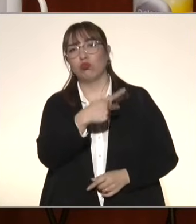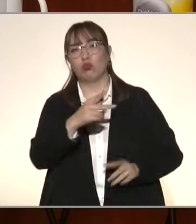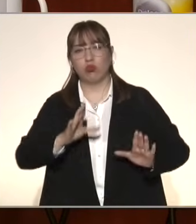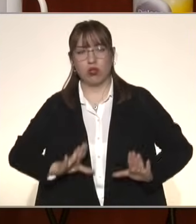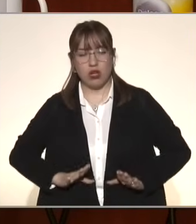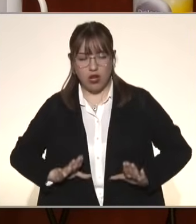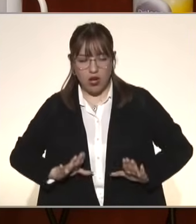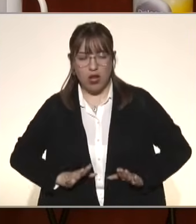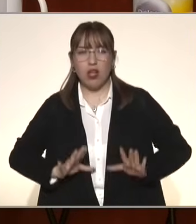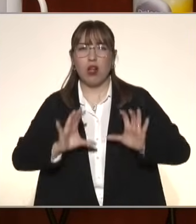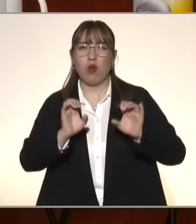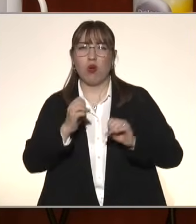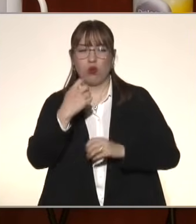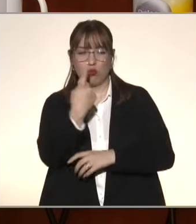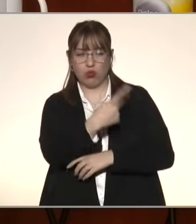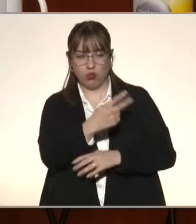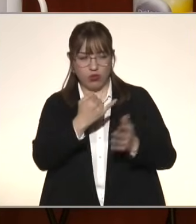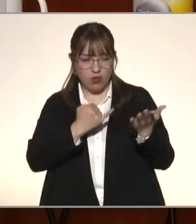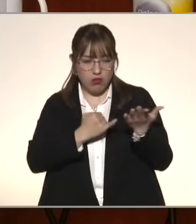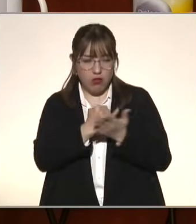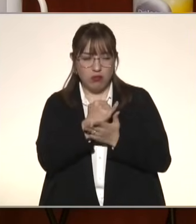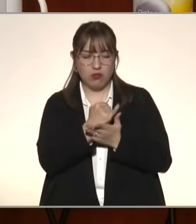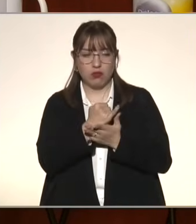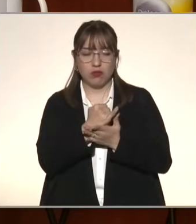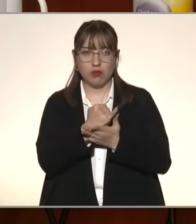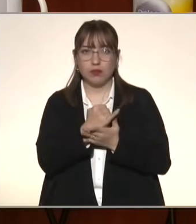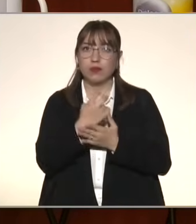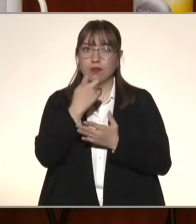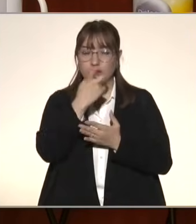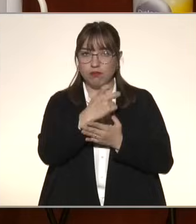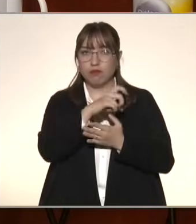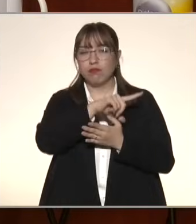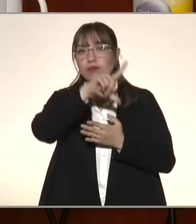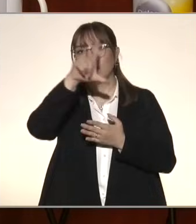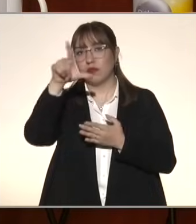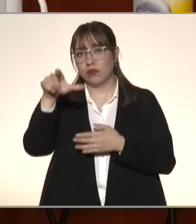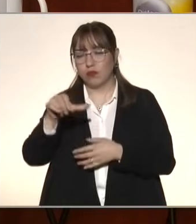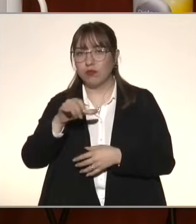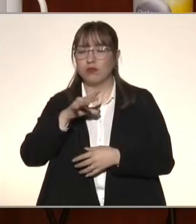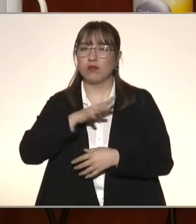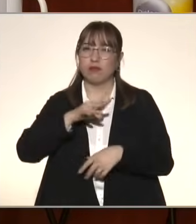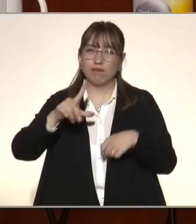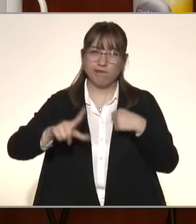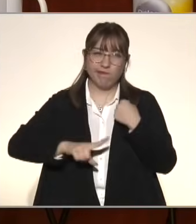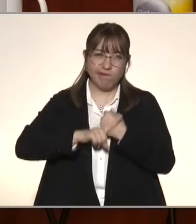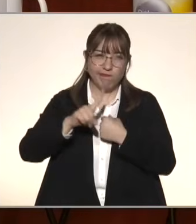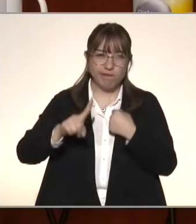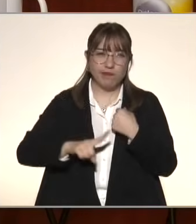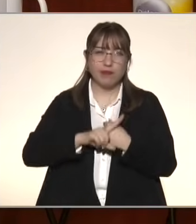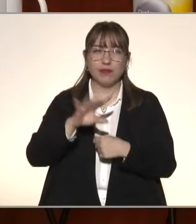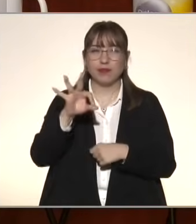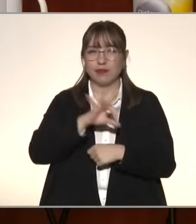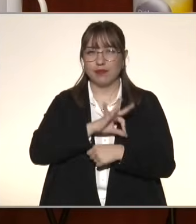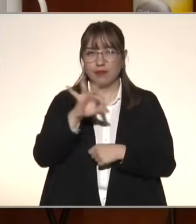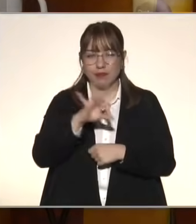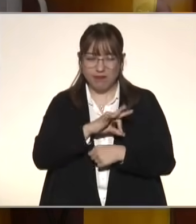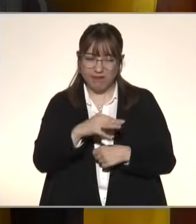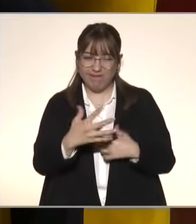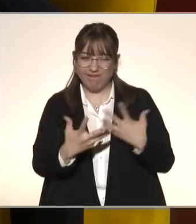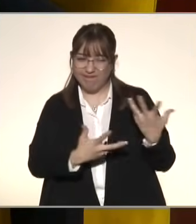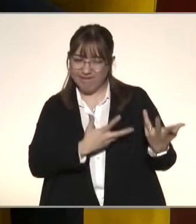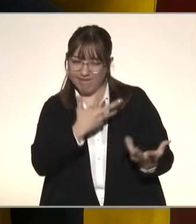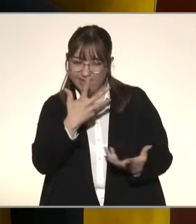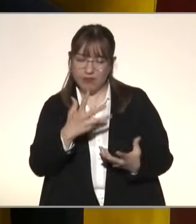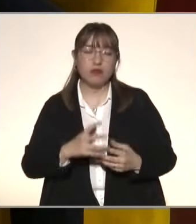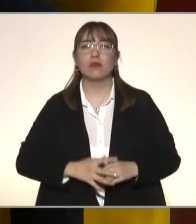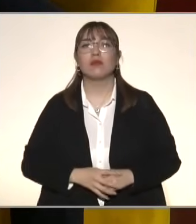tomado ciertas decisiones que han generado alguna tensión o alguna discusión. Sin embargo,